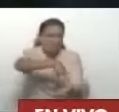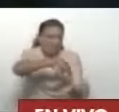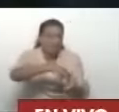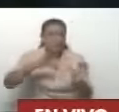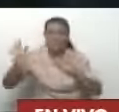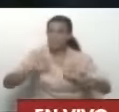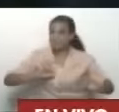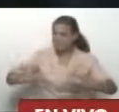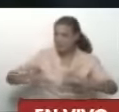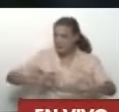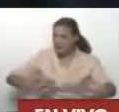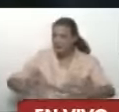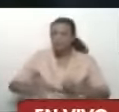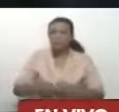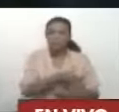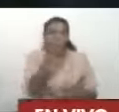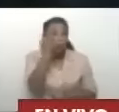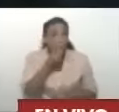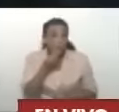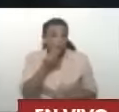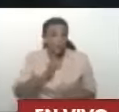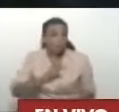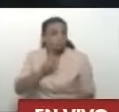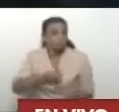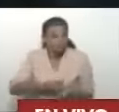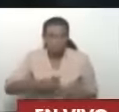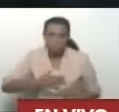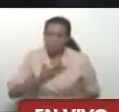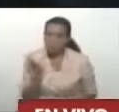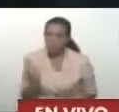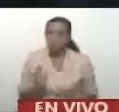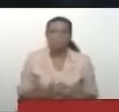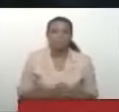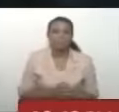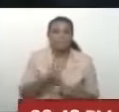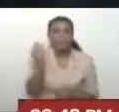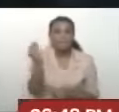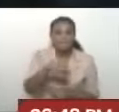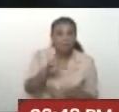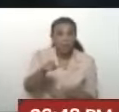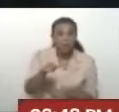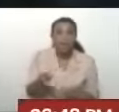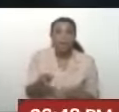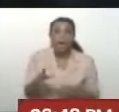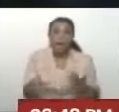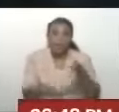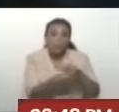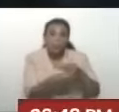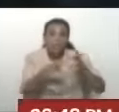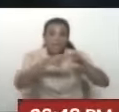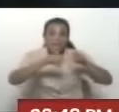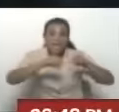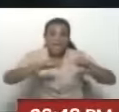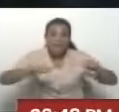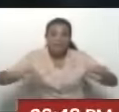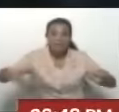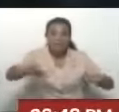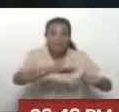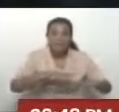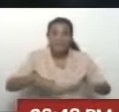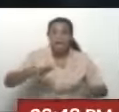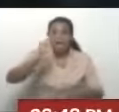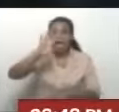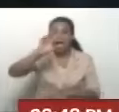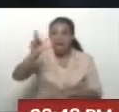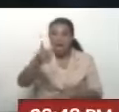festivales de teatro, donde todos nuestros jóvenes tengan poder de participación. Y bueno, además de eso, también vamos a tener la Arena Gamer para todos los